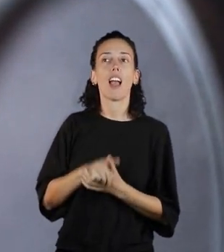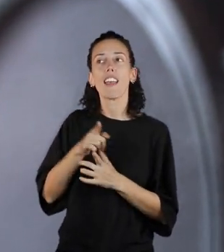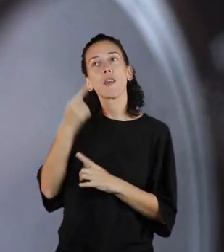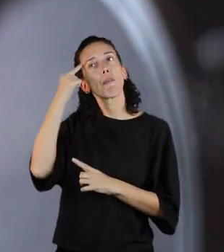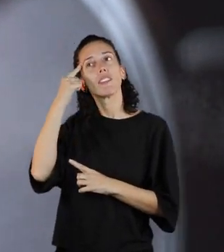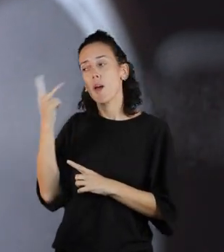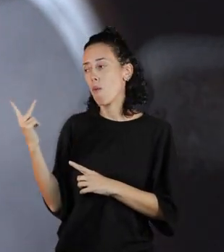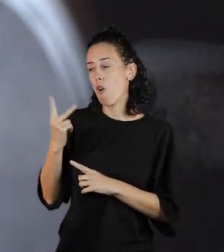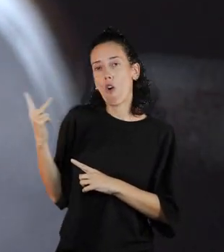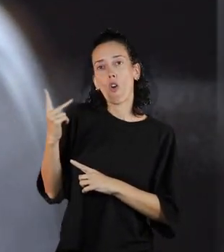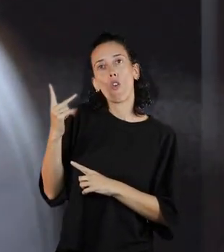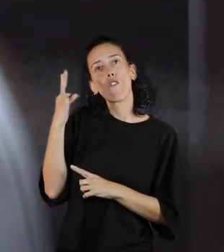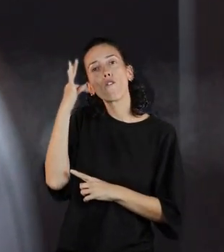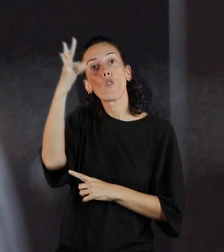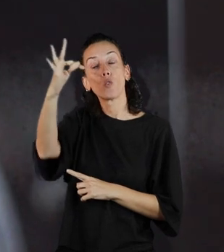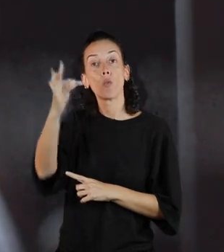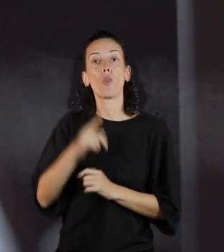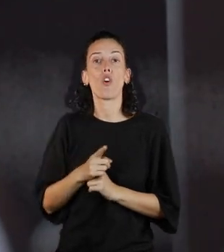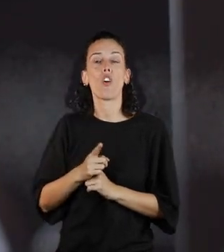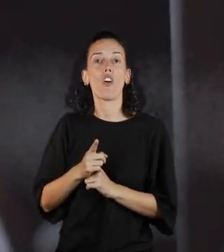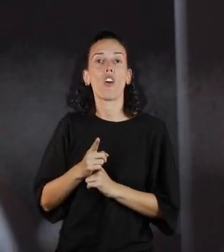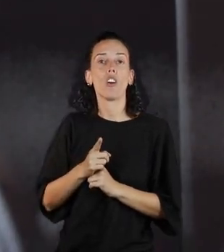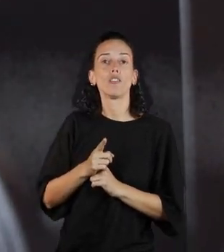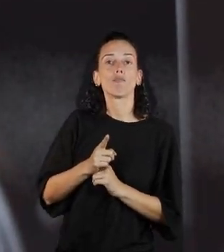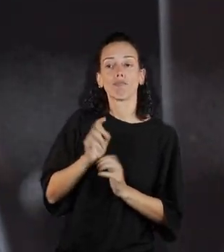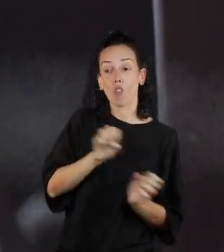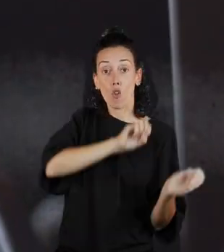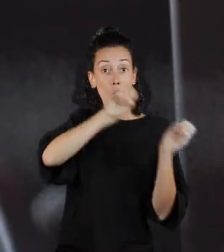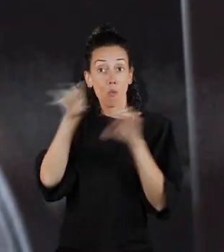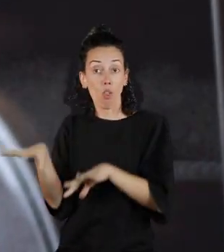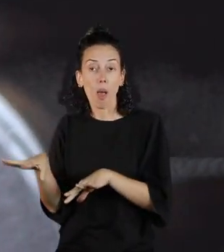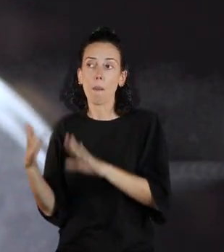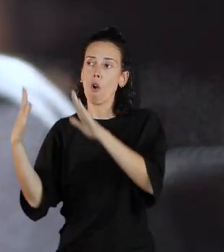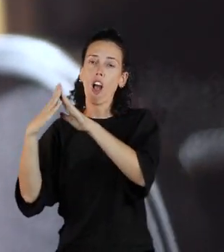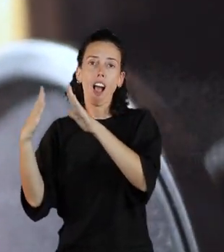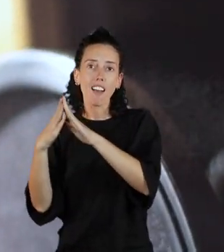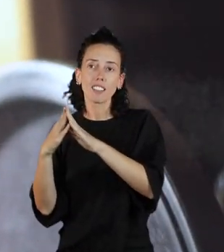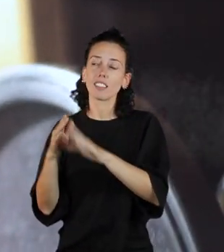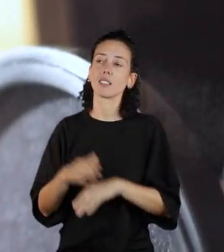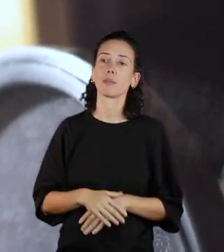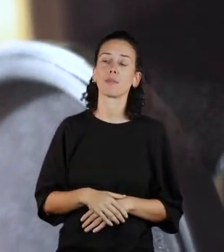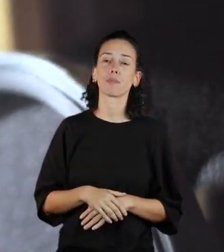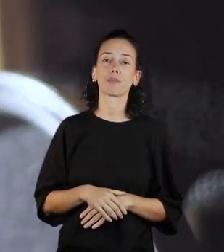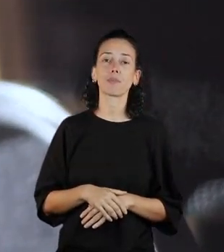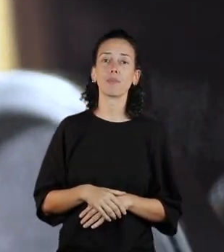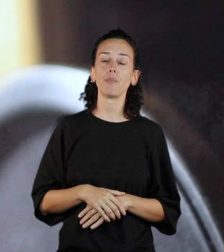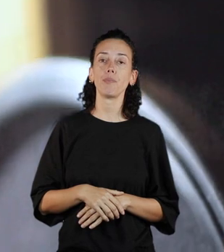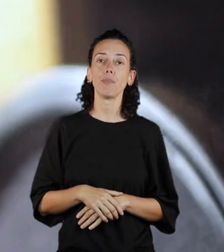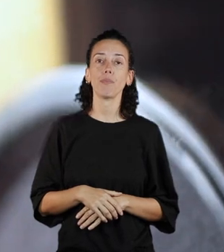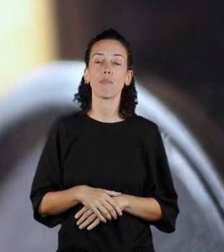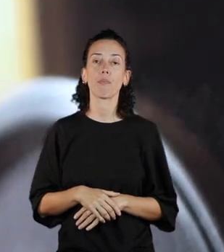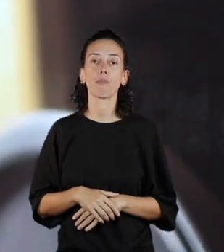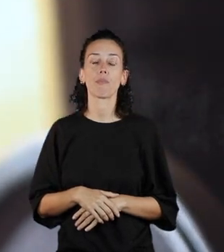y empezamos a proyectar, elegimos otro lugar, lo elegimos juntos y pudimos irnos juntos a